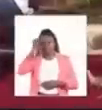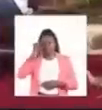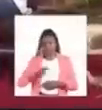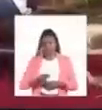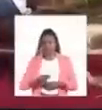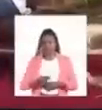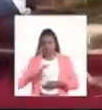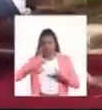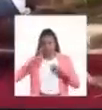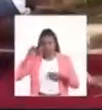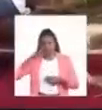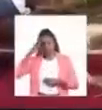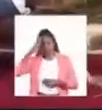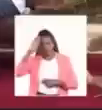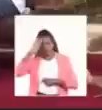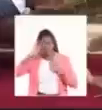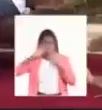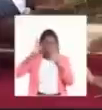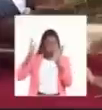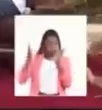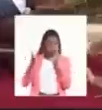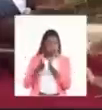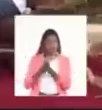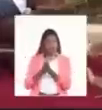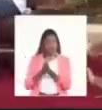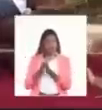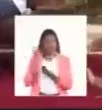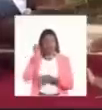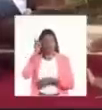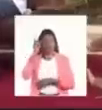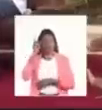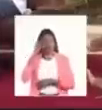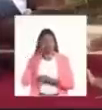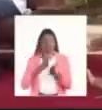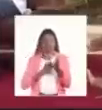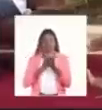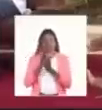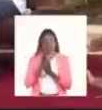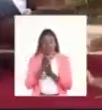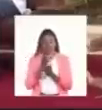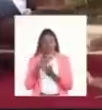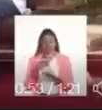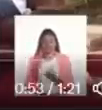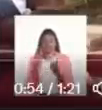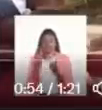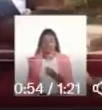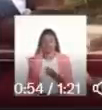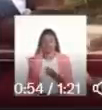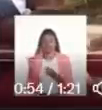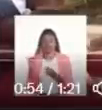Médicos del mundo, es parte de la experiencia y del camino que necesitamos en Colombia.